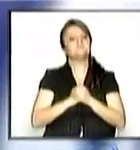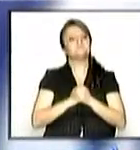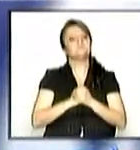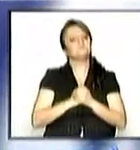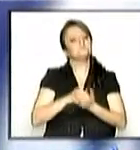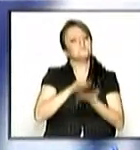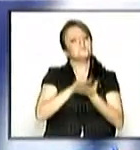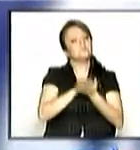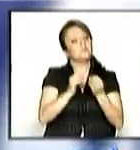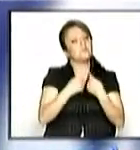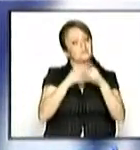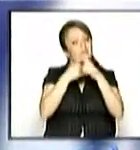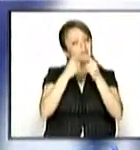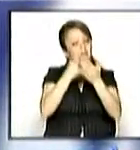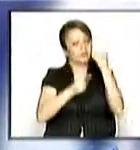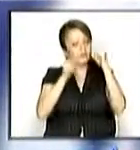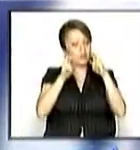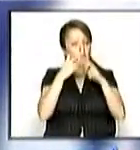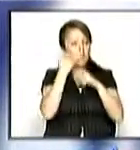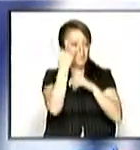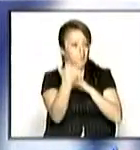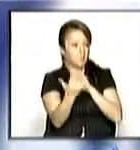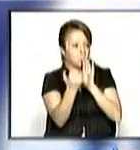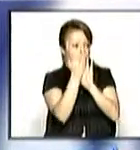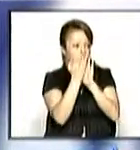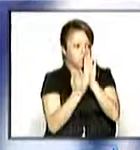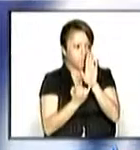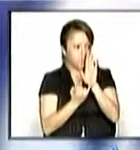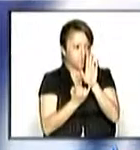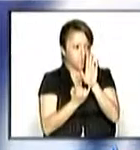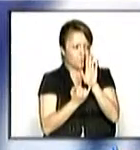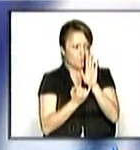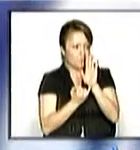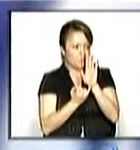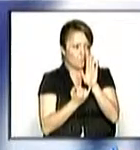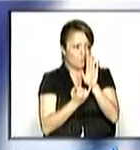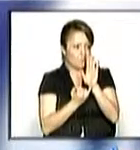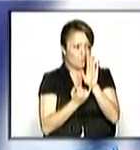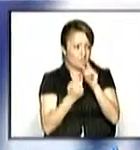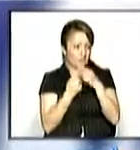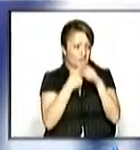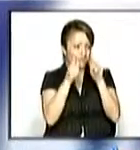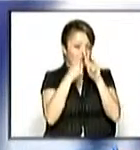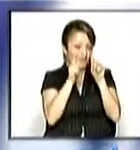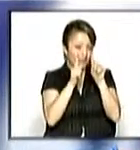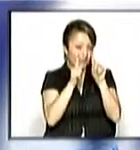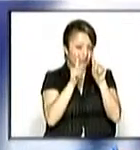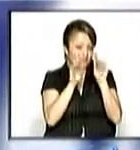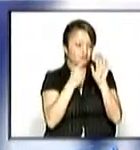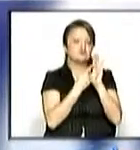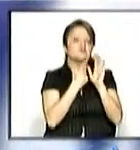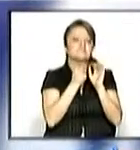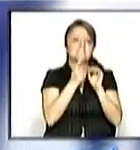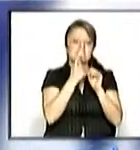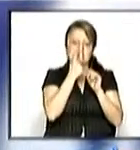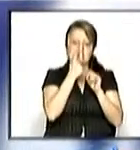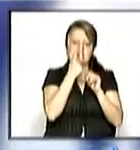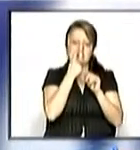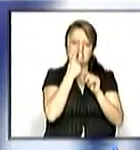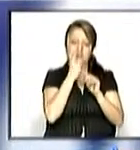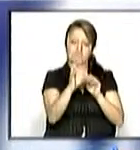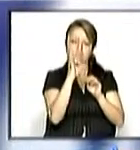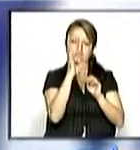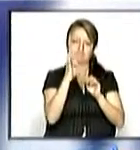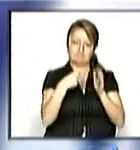rehabilitarla, como podemos apreciar en esa imagen, con una prótesis fija, en donde los